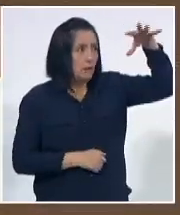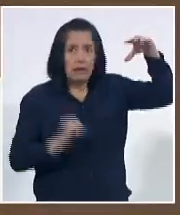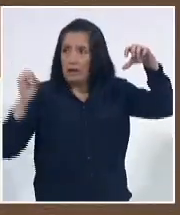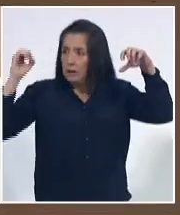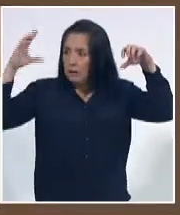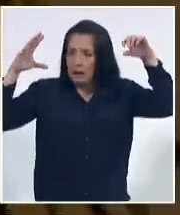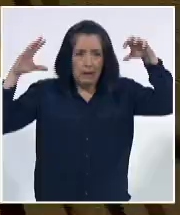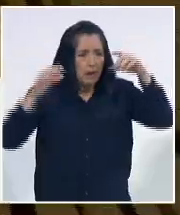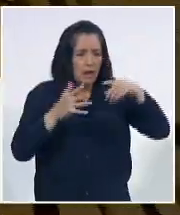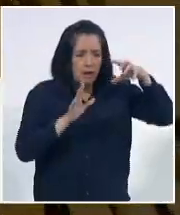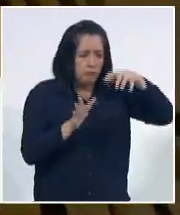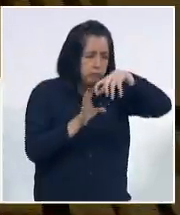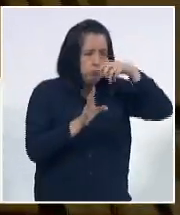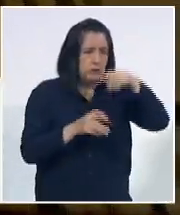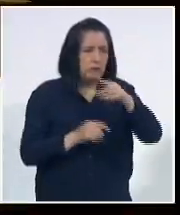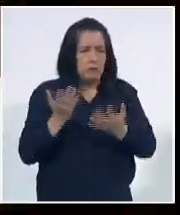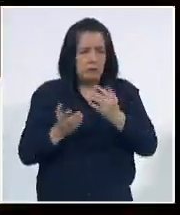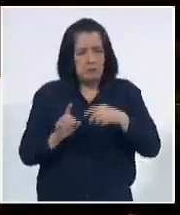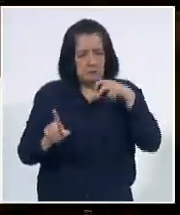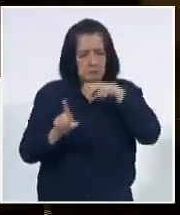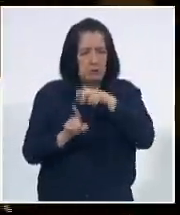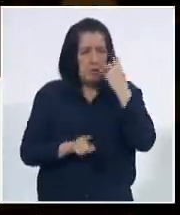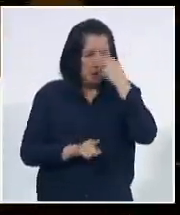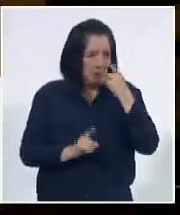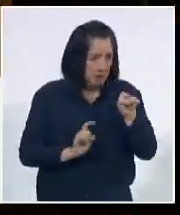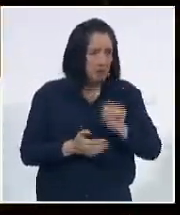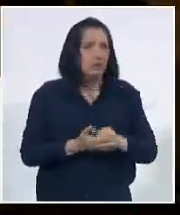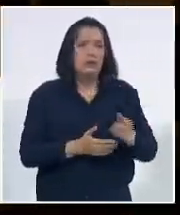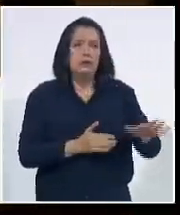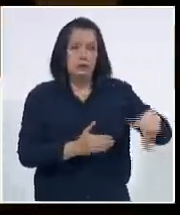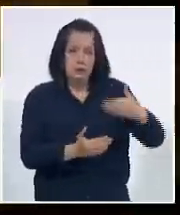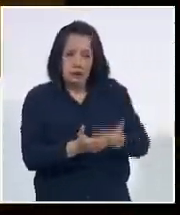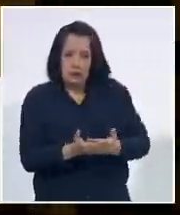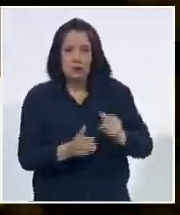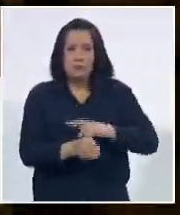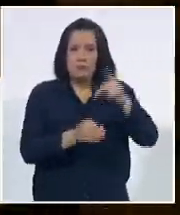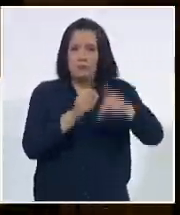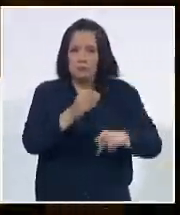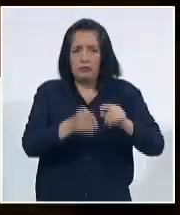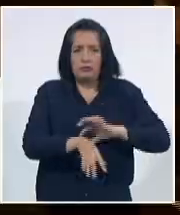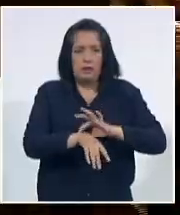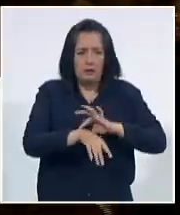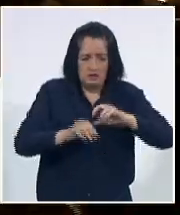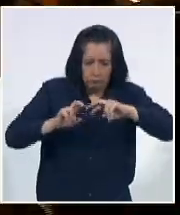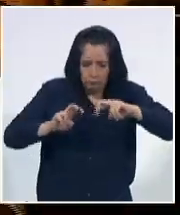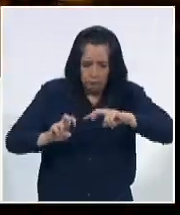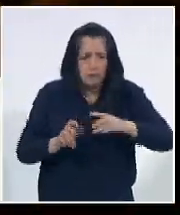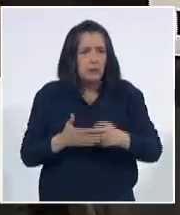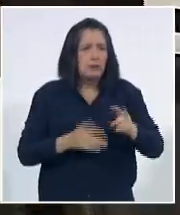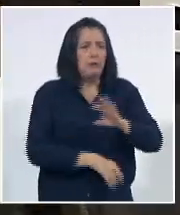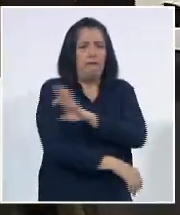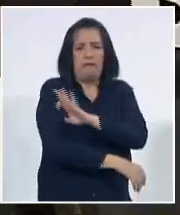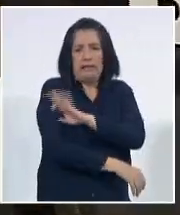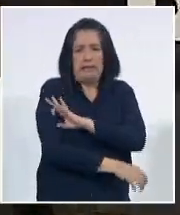registrado el ataque y el rostro del asesino. Hasta el lugar acudieron peritos de criminalística y el fiscal de turno para las investigaciones